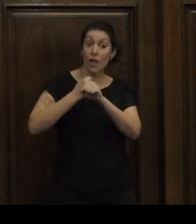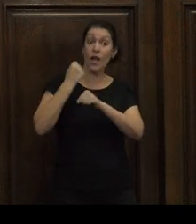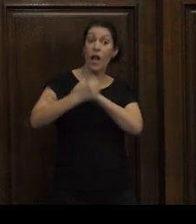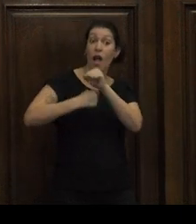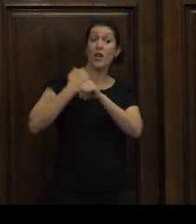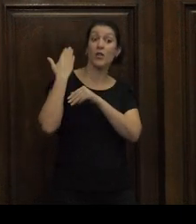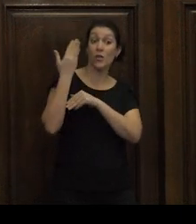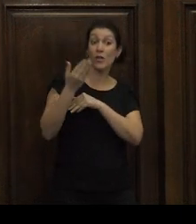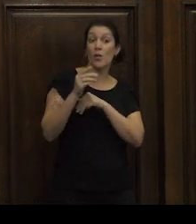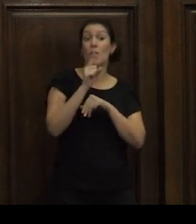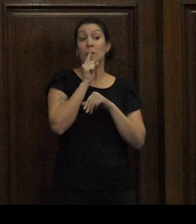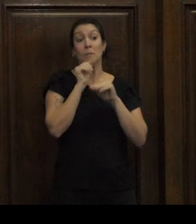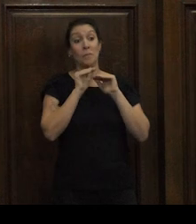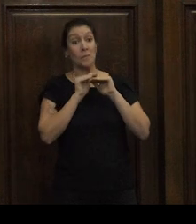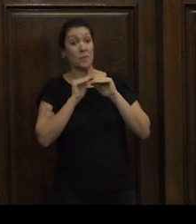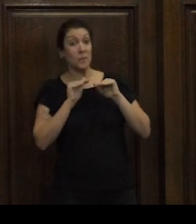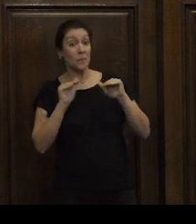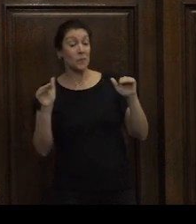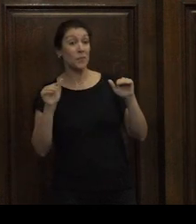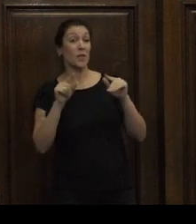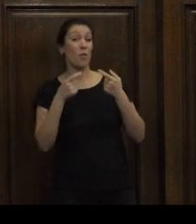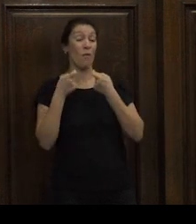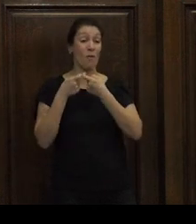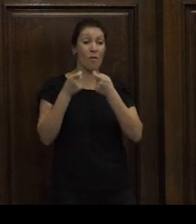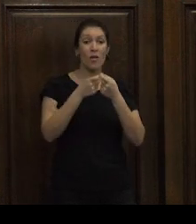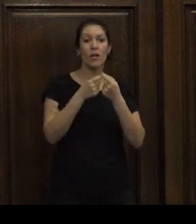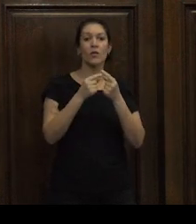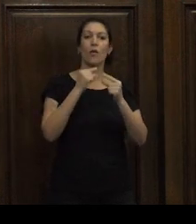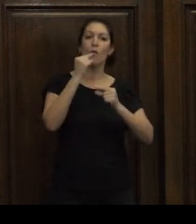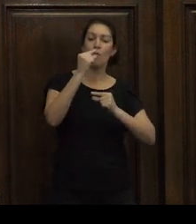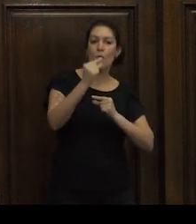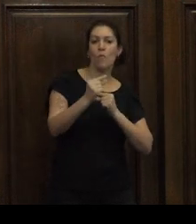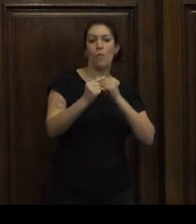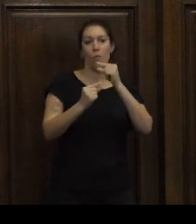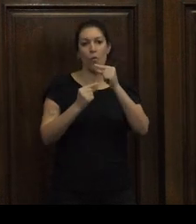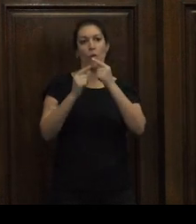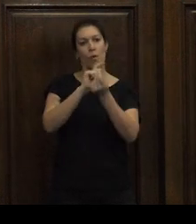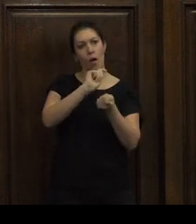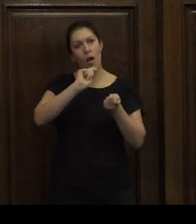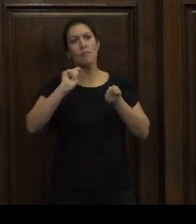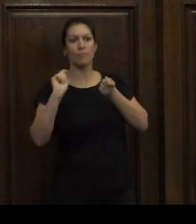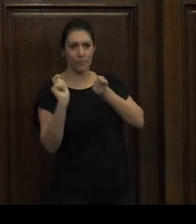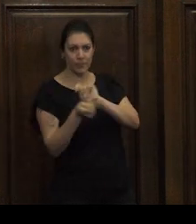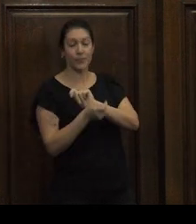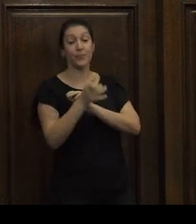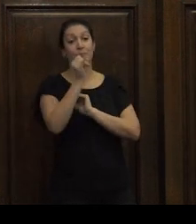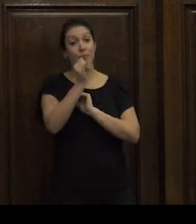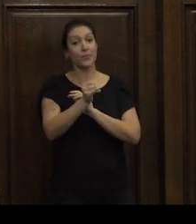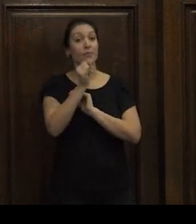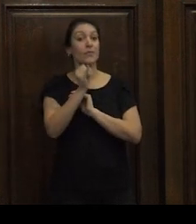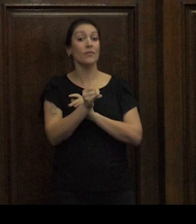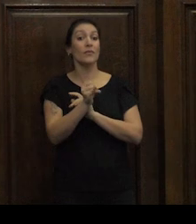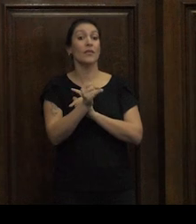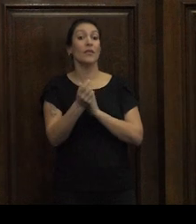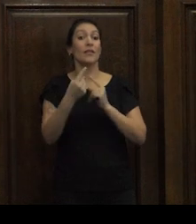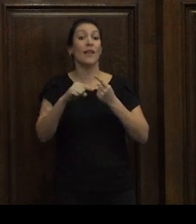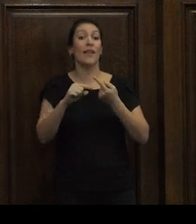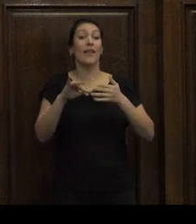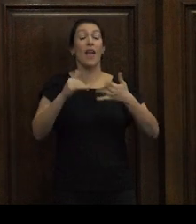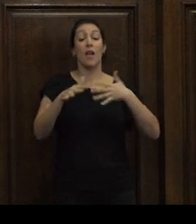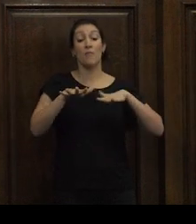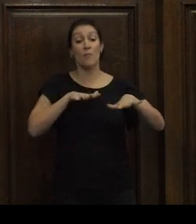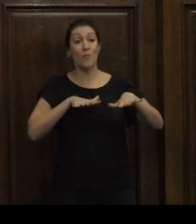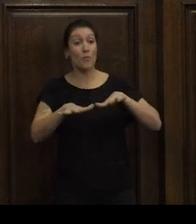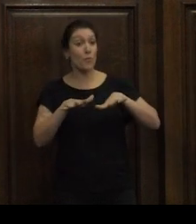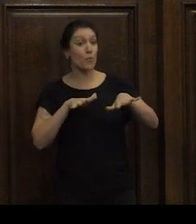ese silencio cómplice o esa bulla se fue revirtiendo de modo bastante sonoro, sobre todo desde que estalló el movimiento